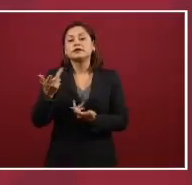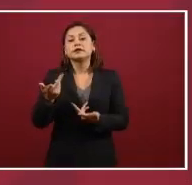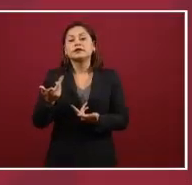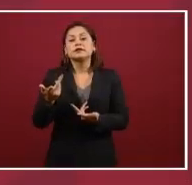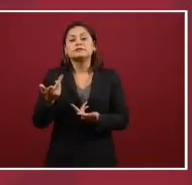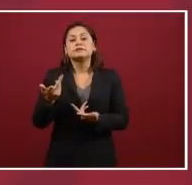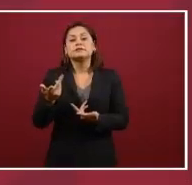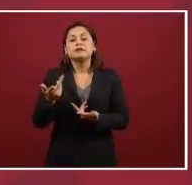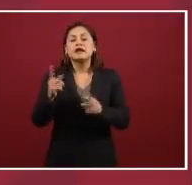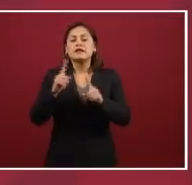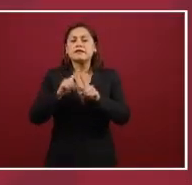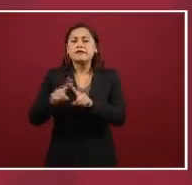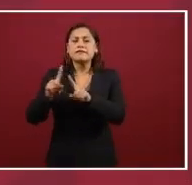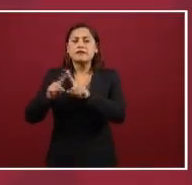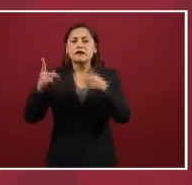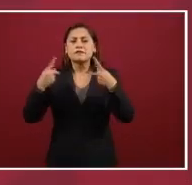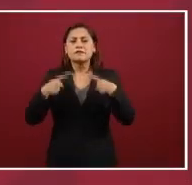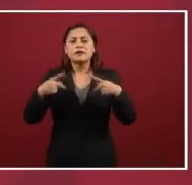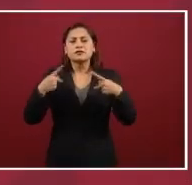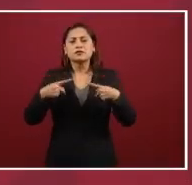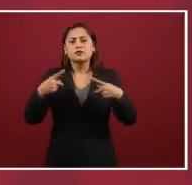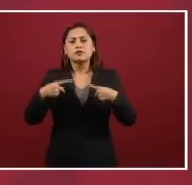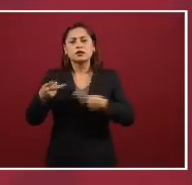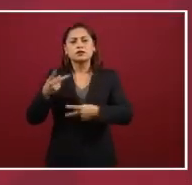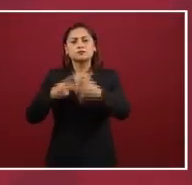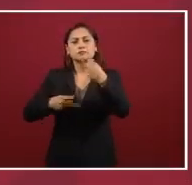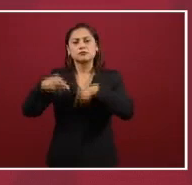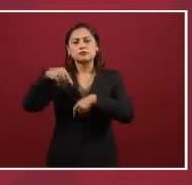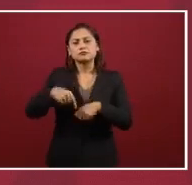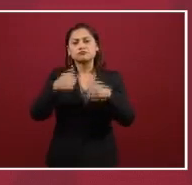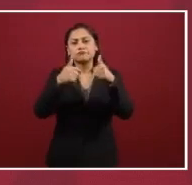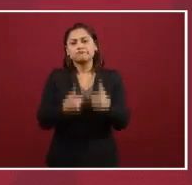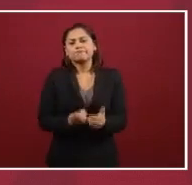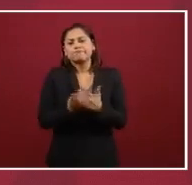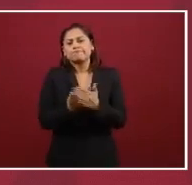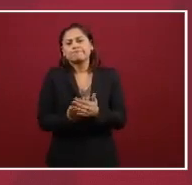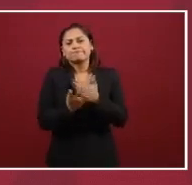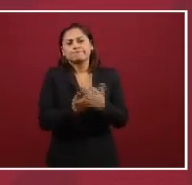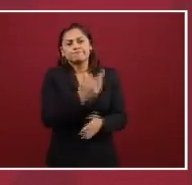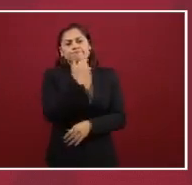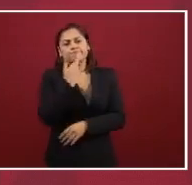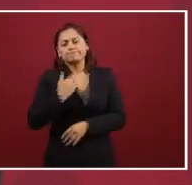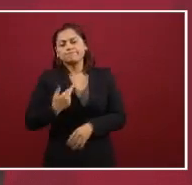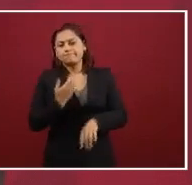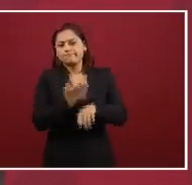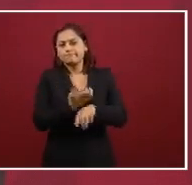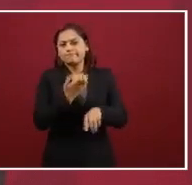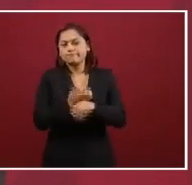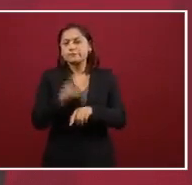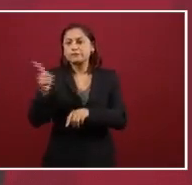los migrantes que están esperando en México, a cargo del subsecretario Duarte,